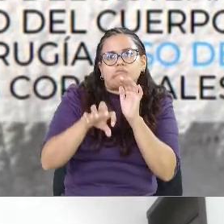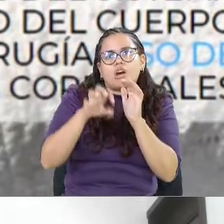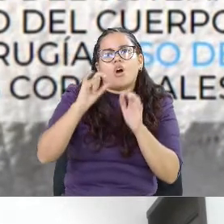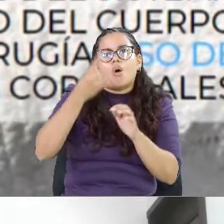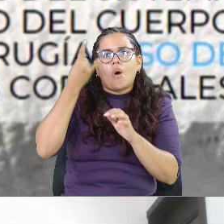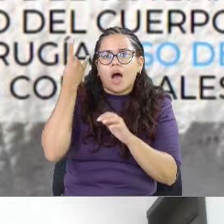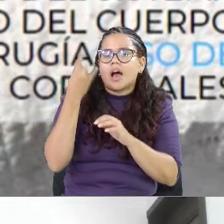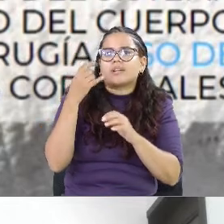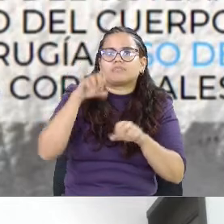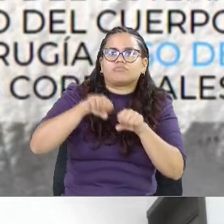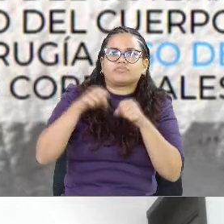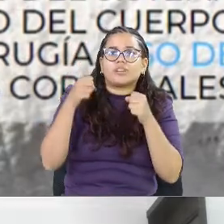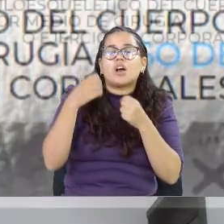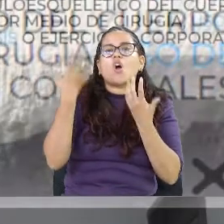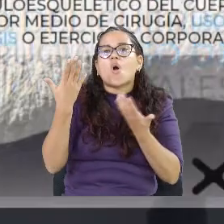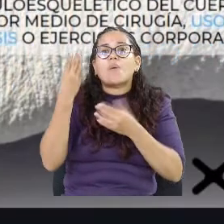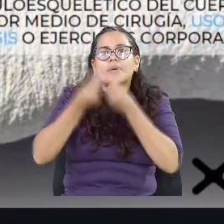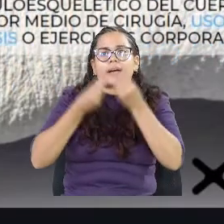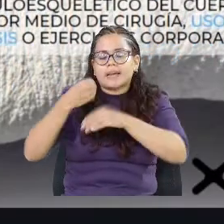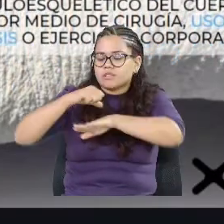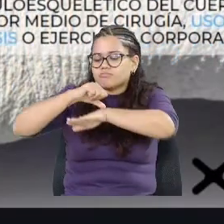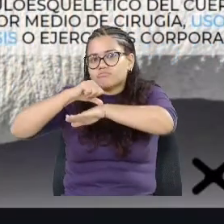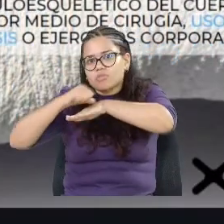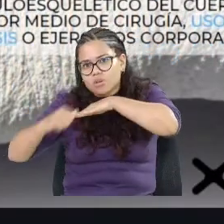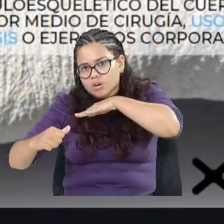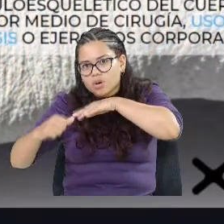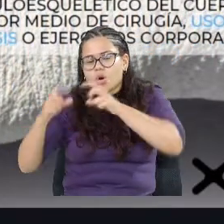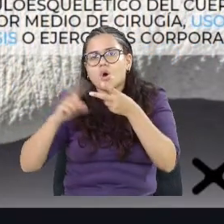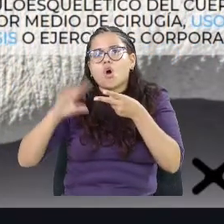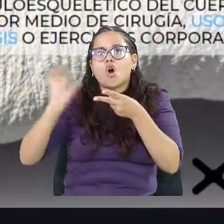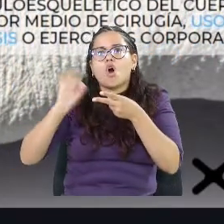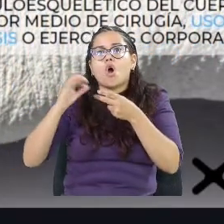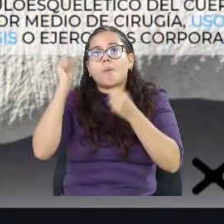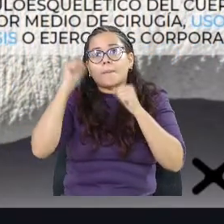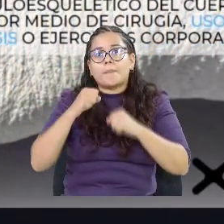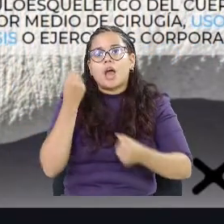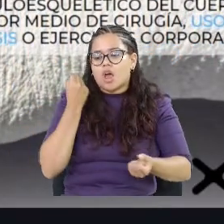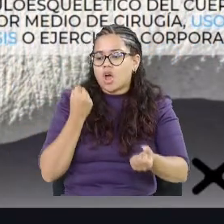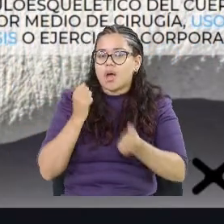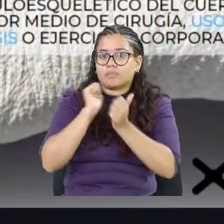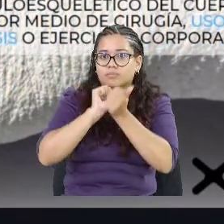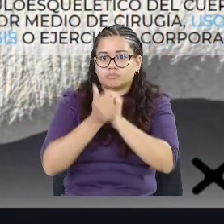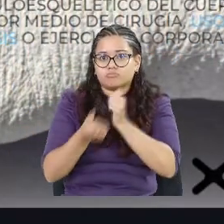por medio de la cirugía, el uso de órtesis o ejercicios corporales.